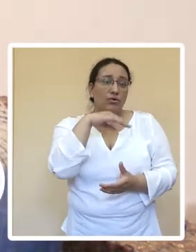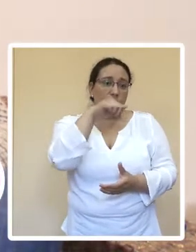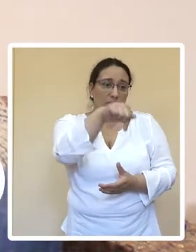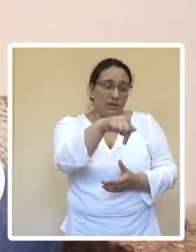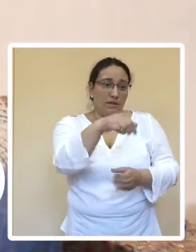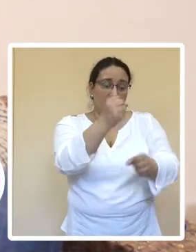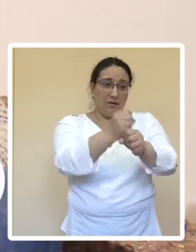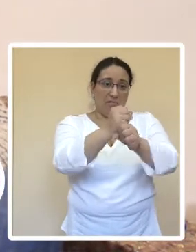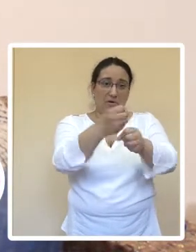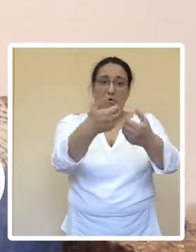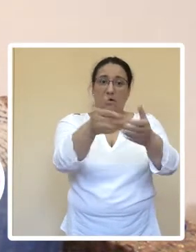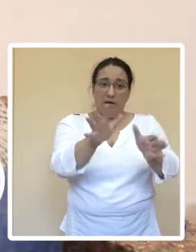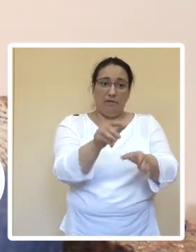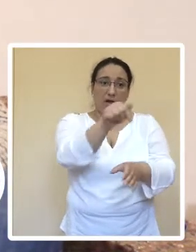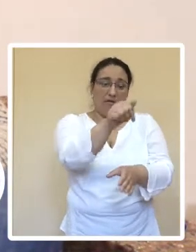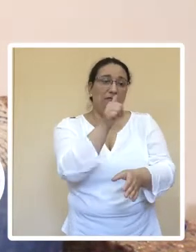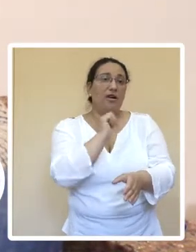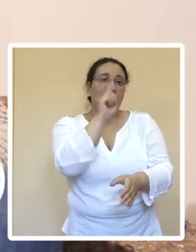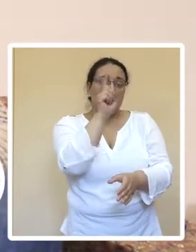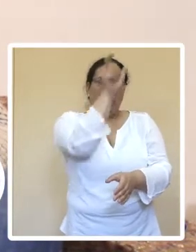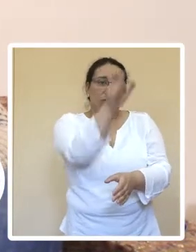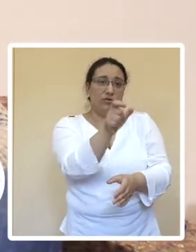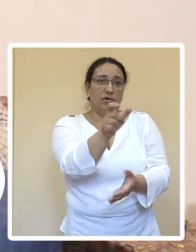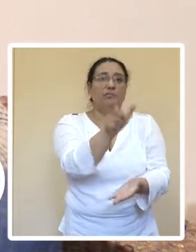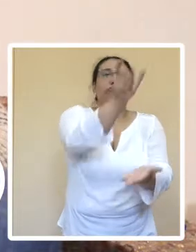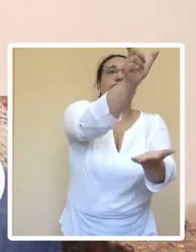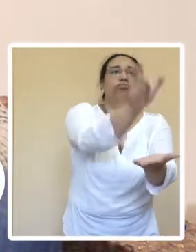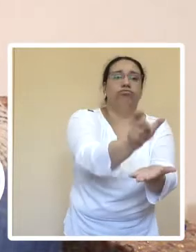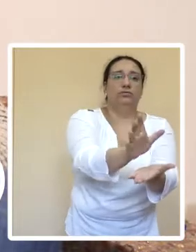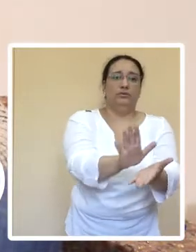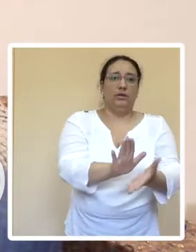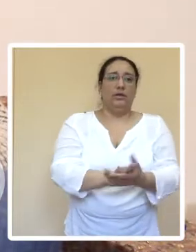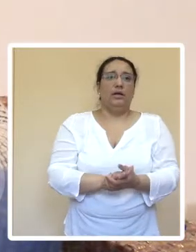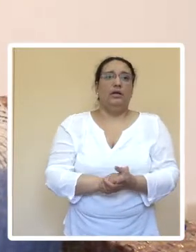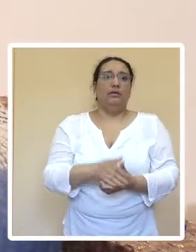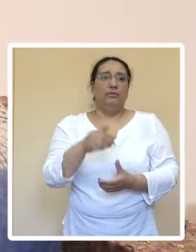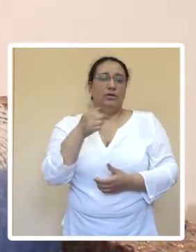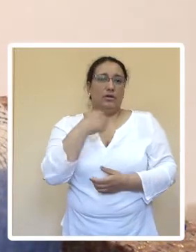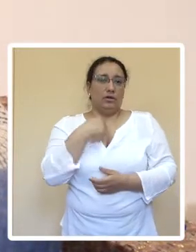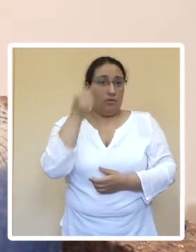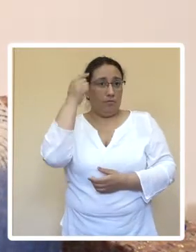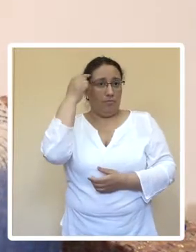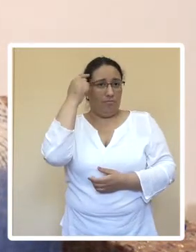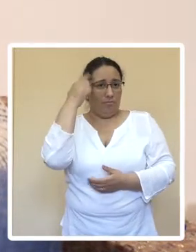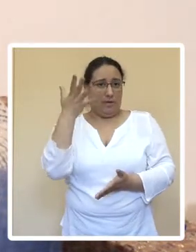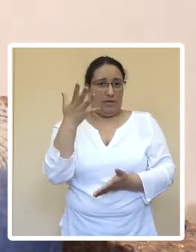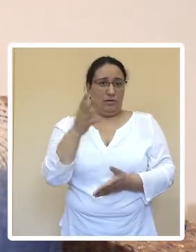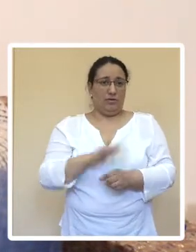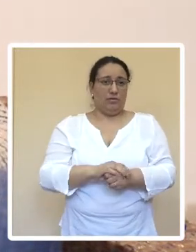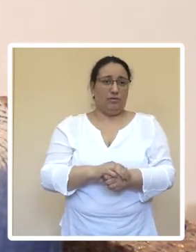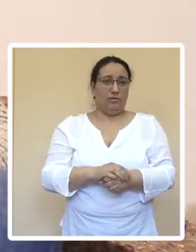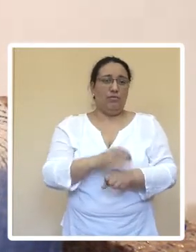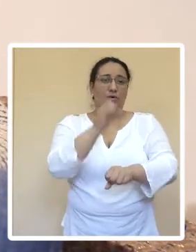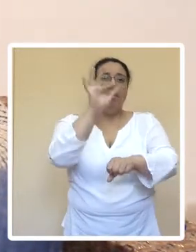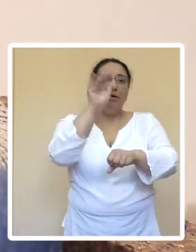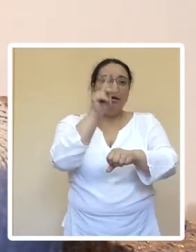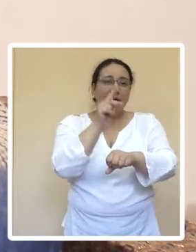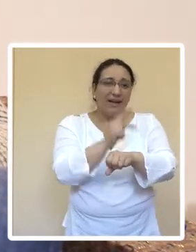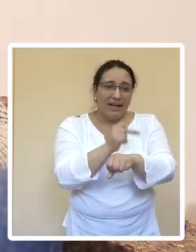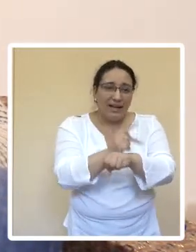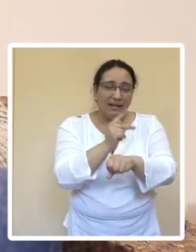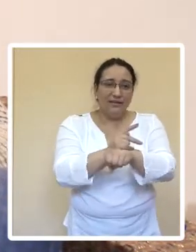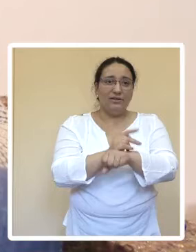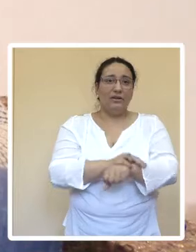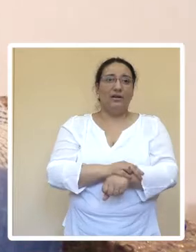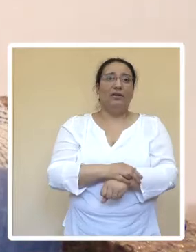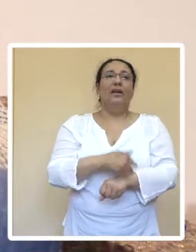¿ya? Nosotros tenemos que asegurar, desde el punto de vista mío, desde el punto de vista como kinesióloga, es asegurar un puesto de trabajo, pero